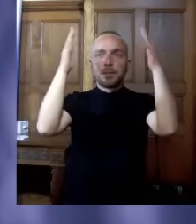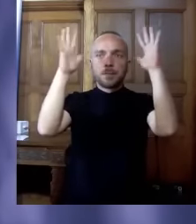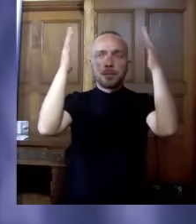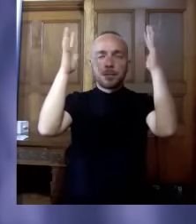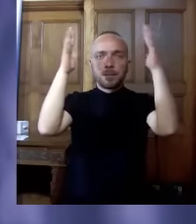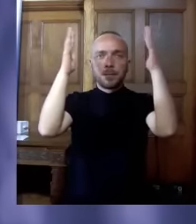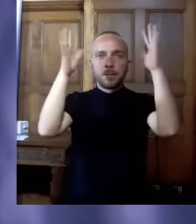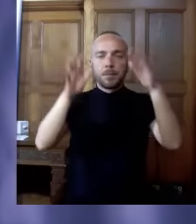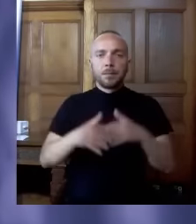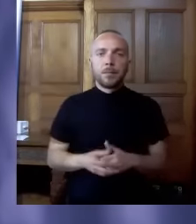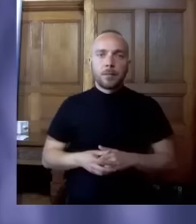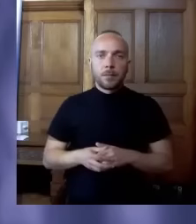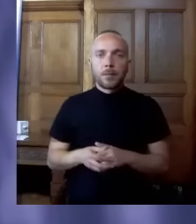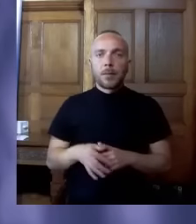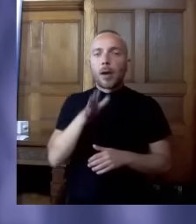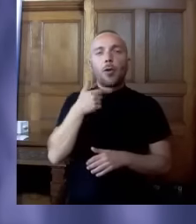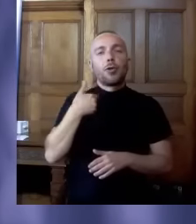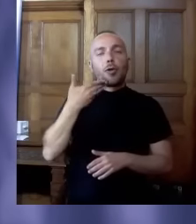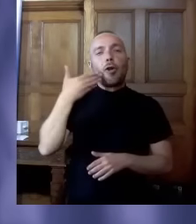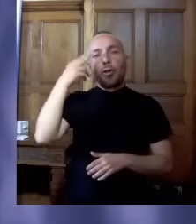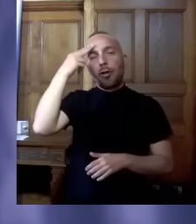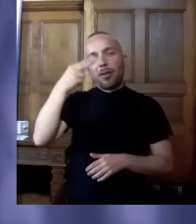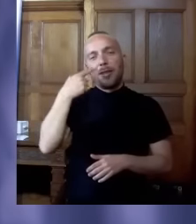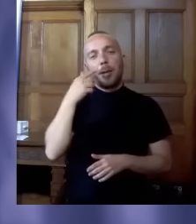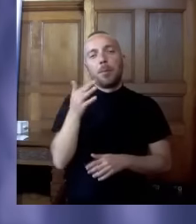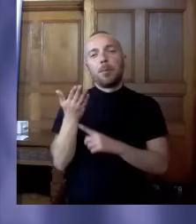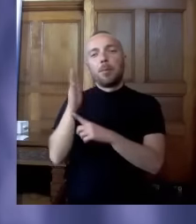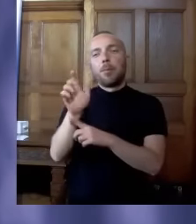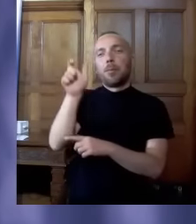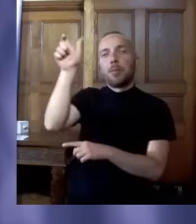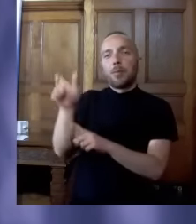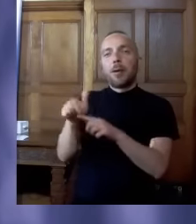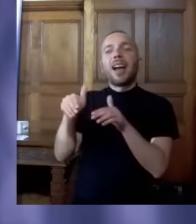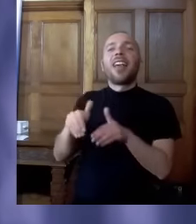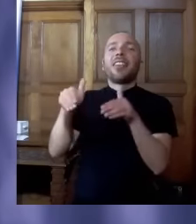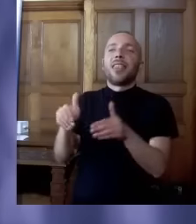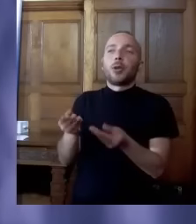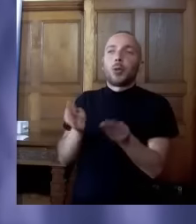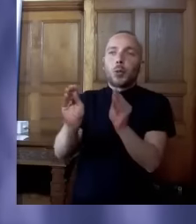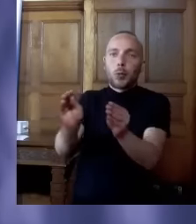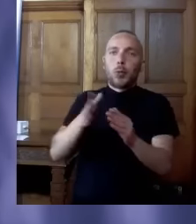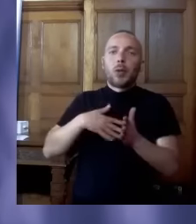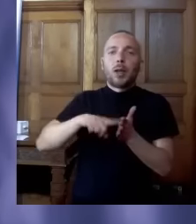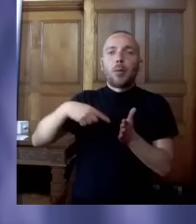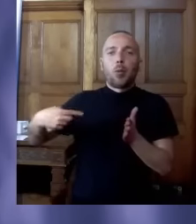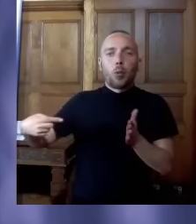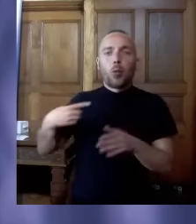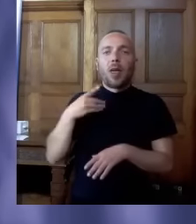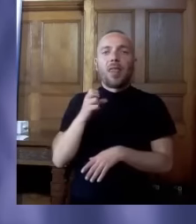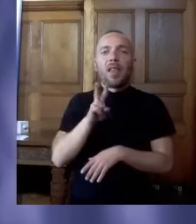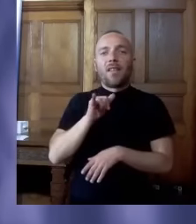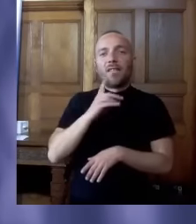verde y y ahora tengo el honor de presentar a nuestro candidato vuestro candidato por guipuzcoa David